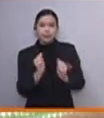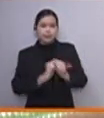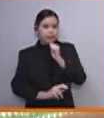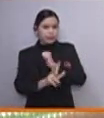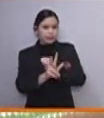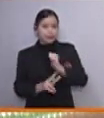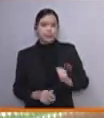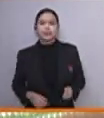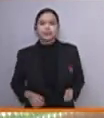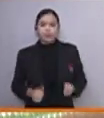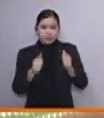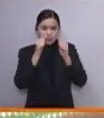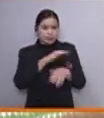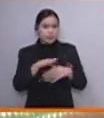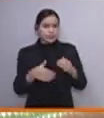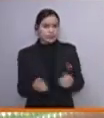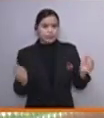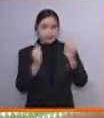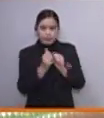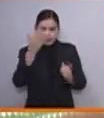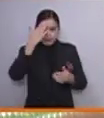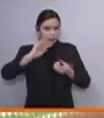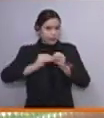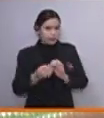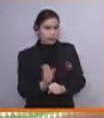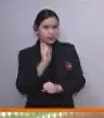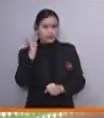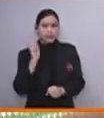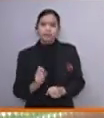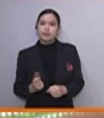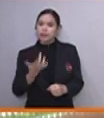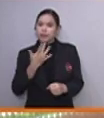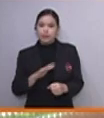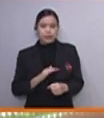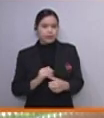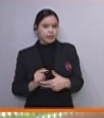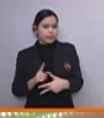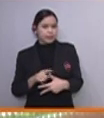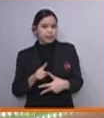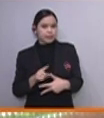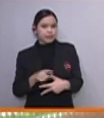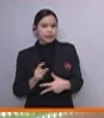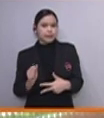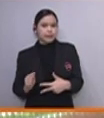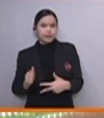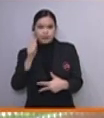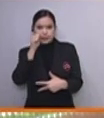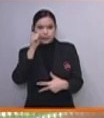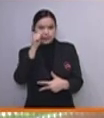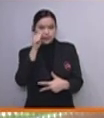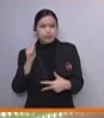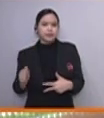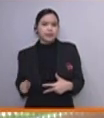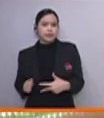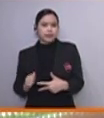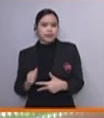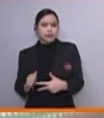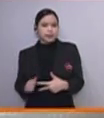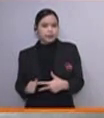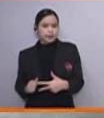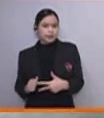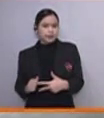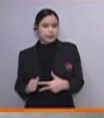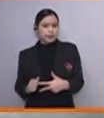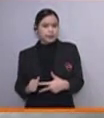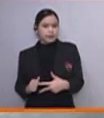3. Atentos y acompáñenme a conocer el primer número ganador. Te deseo mucha suerte. Atentos. Y